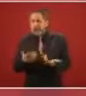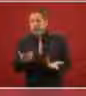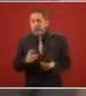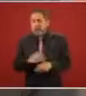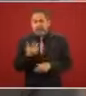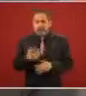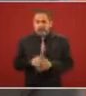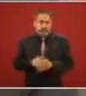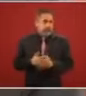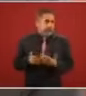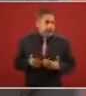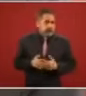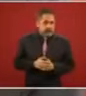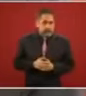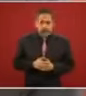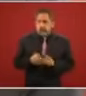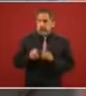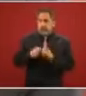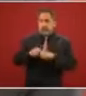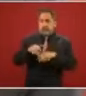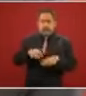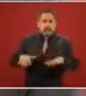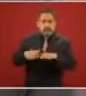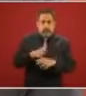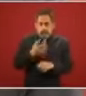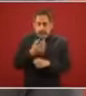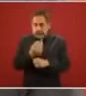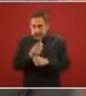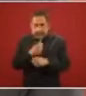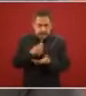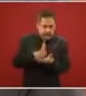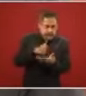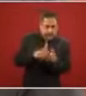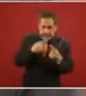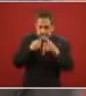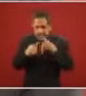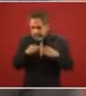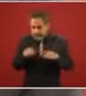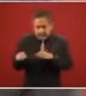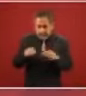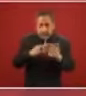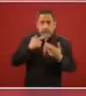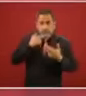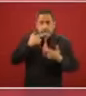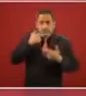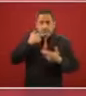Si se vive en una sociedad mejor, hay